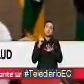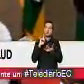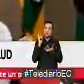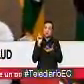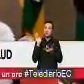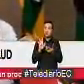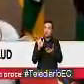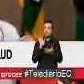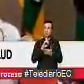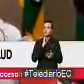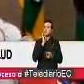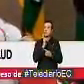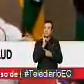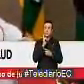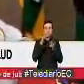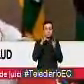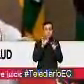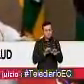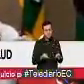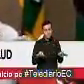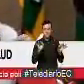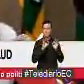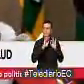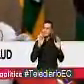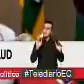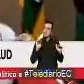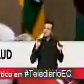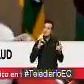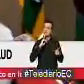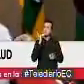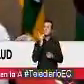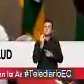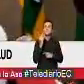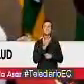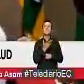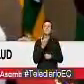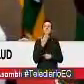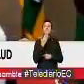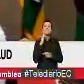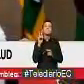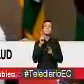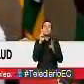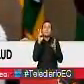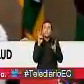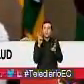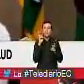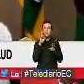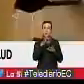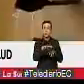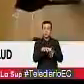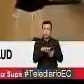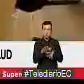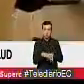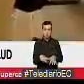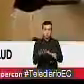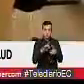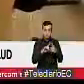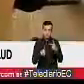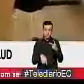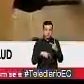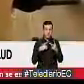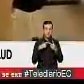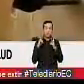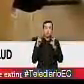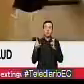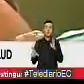realmente el país pueda marcar una política de soberanía también dentro del tema de la siembra y el cultivo. Otro aspecto que aborda